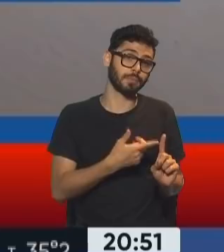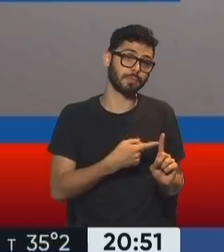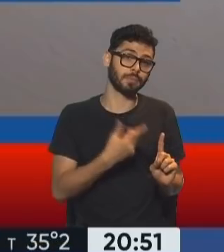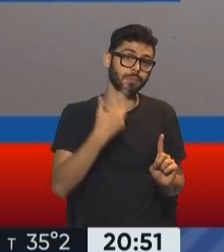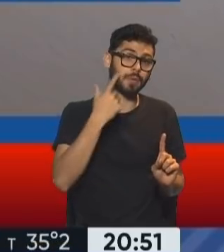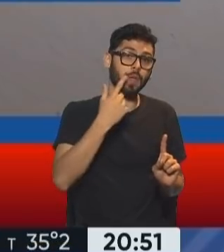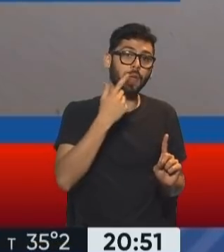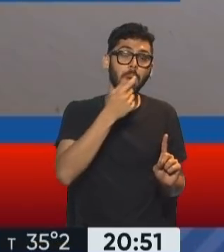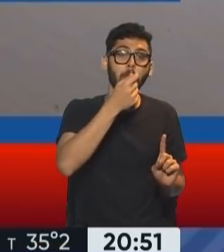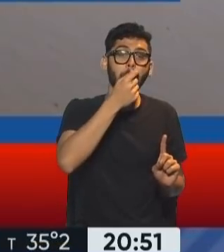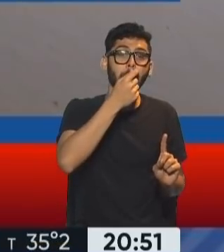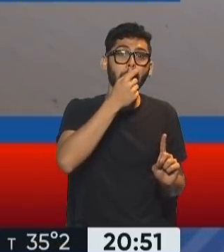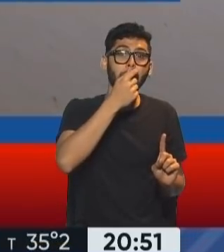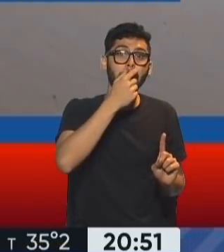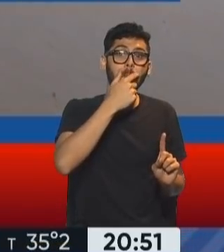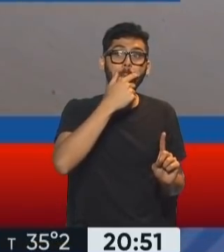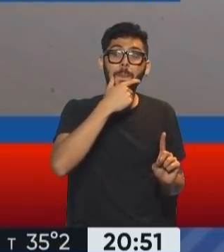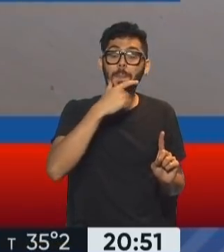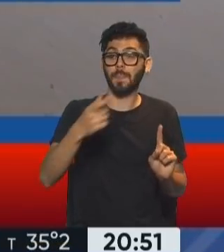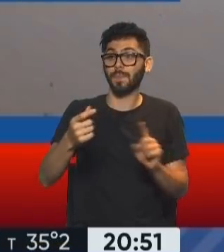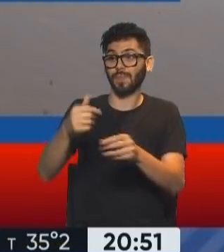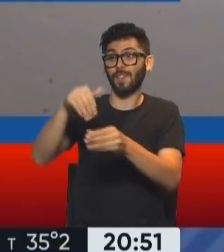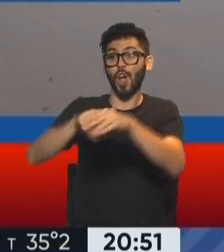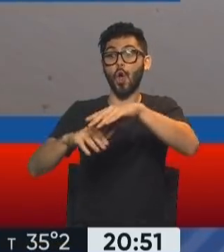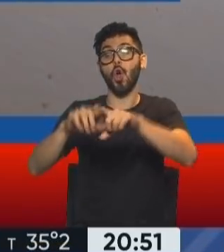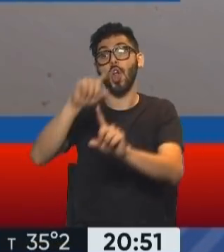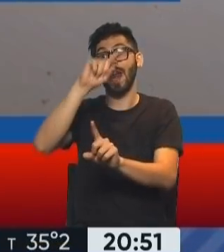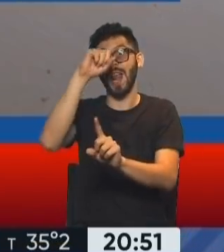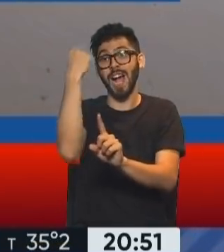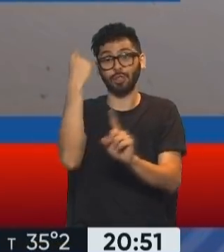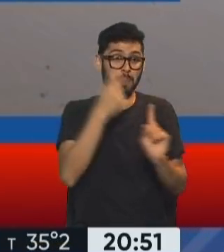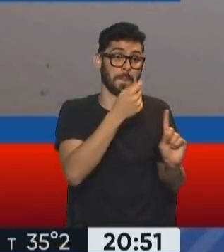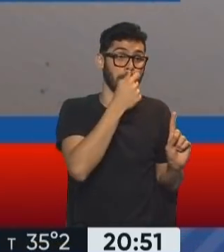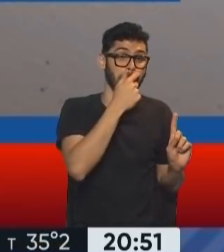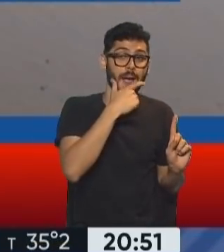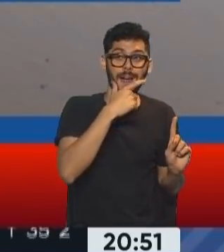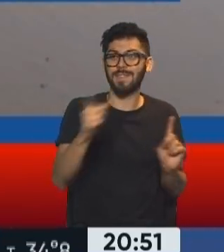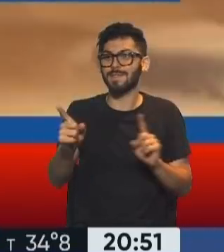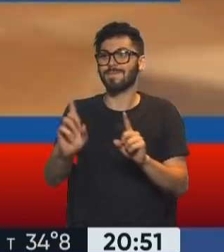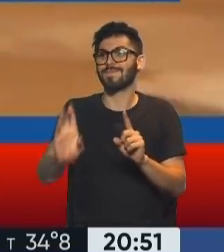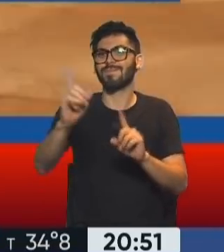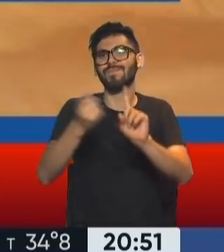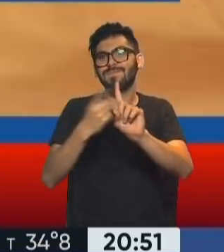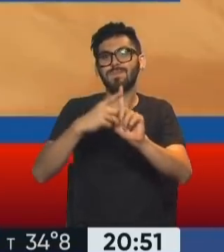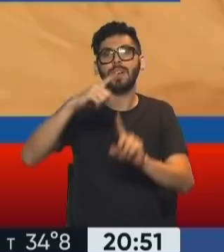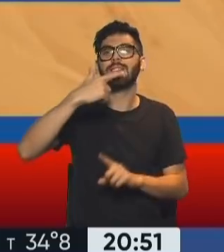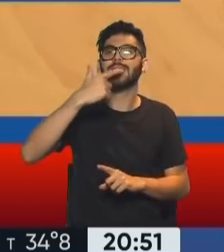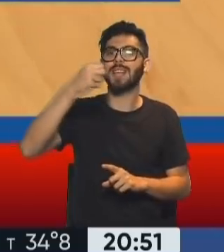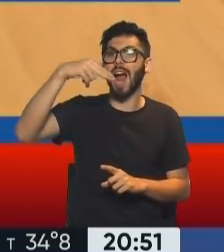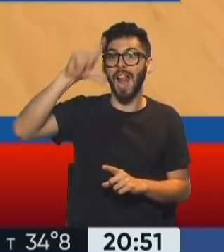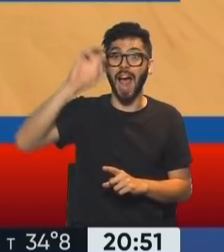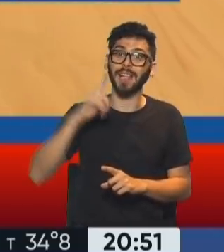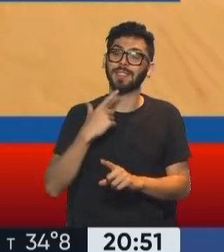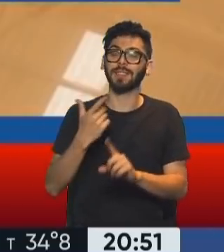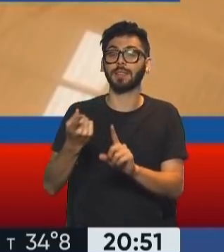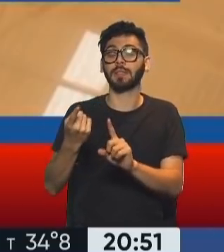del macrismo en aquel momento, del Banco Nación y del Banco Central de la República Argentina, con Guido Sanleris, y además con el conocimiento